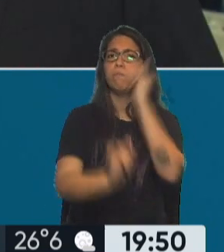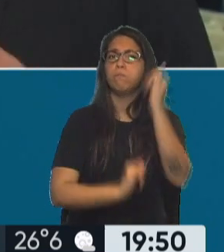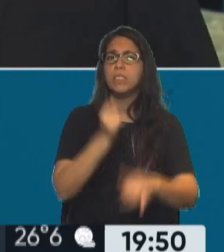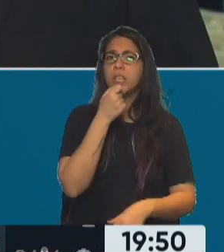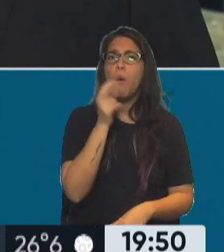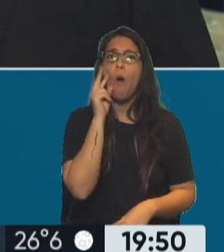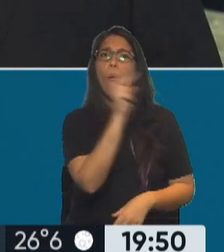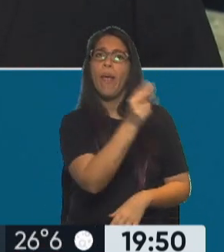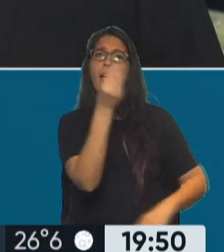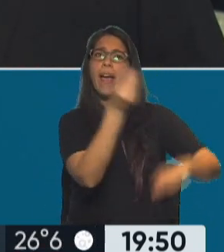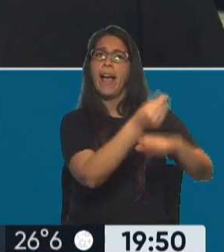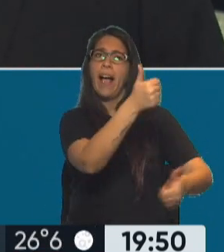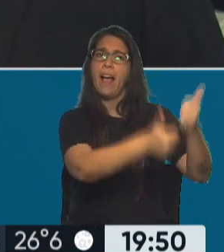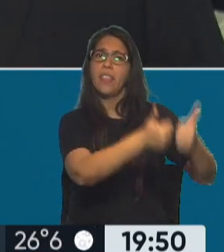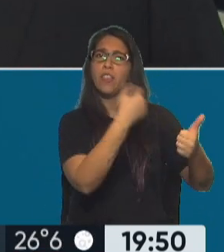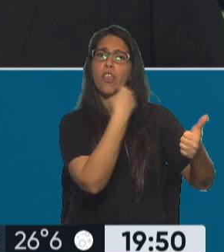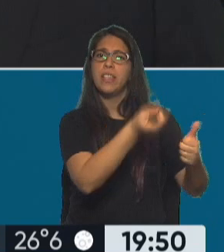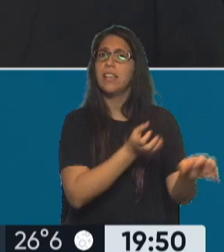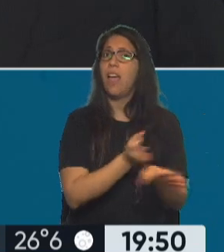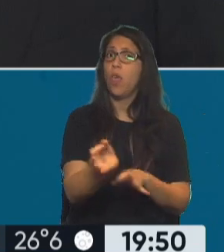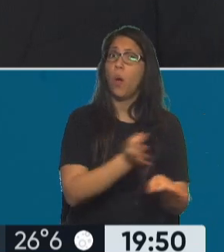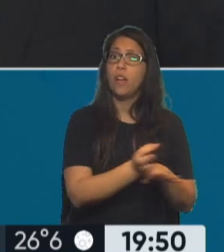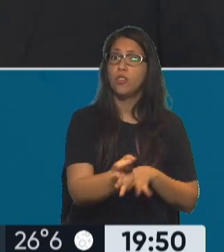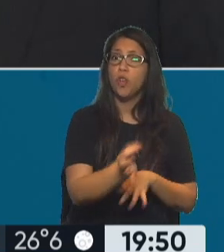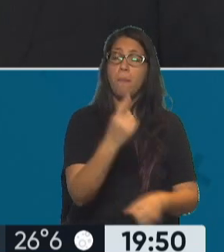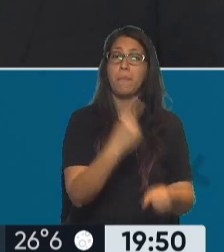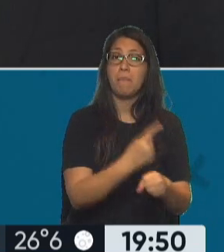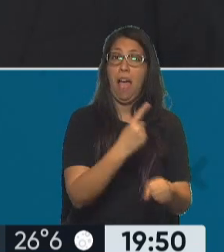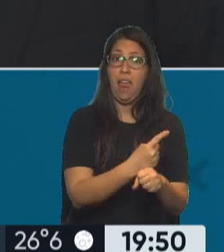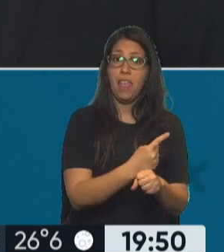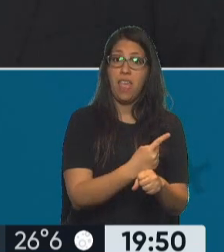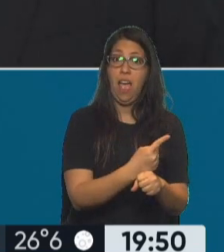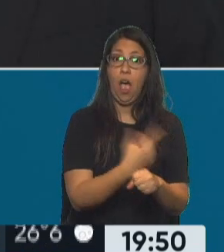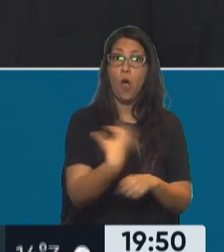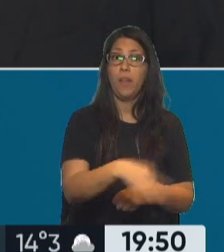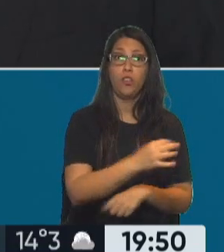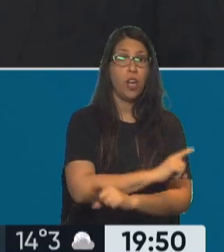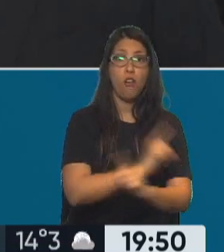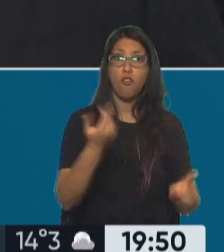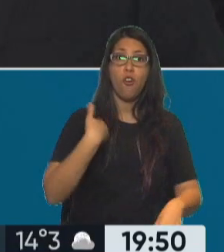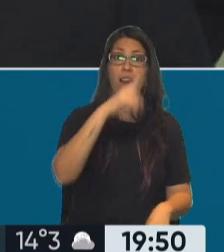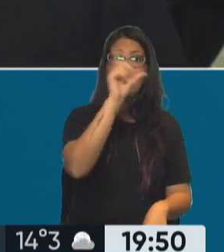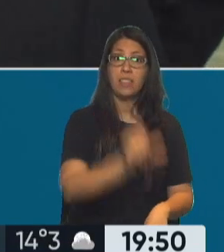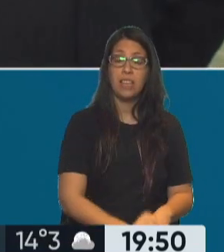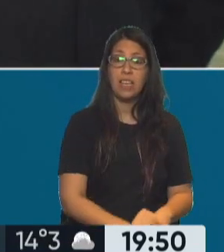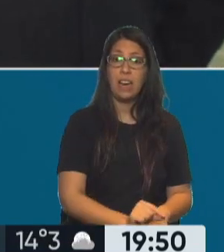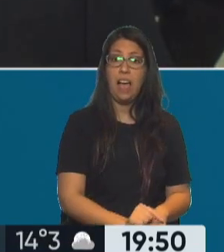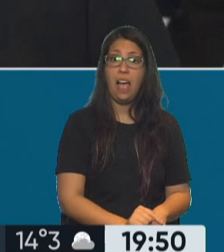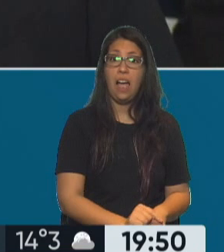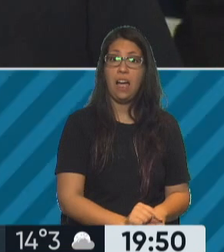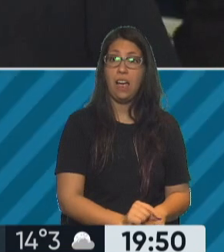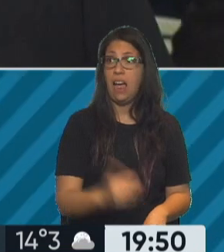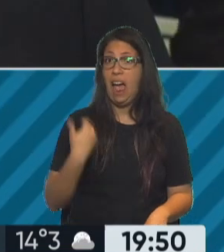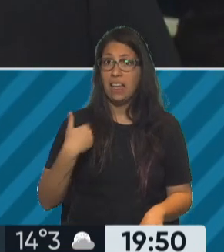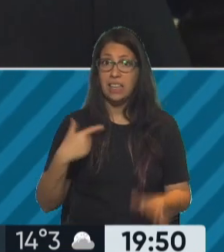un candidato que dice que la educación primaria no va a ser obligatoria en la Argentina, y la Argentina tiene